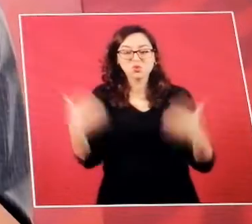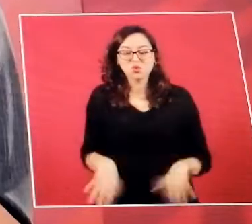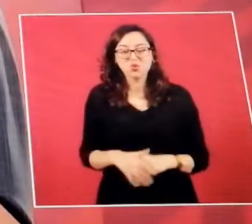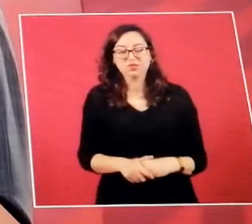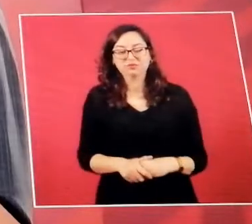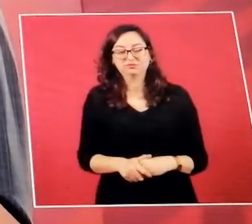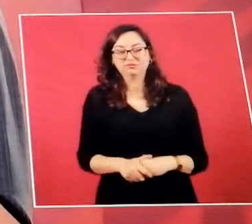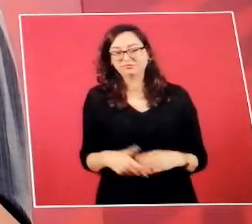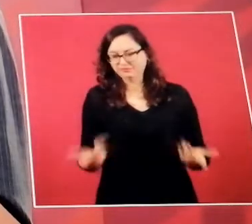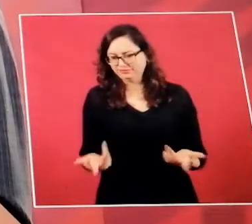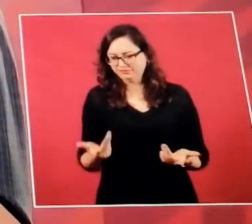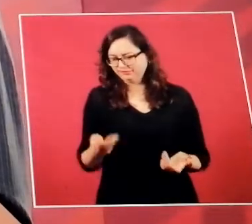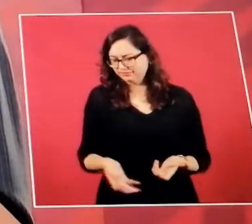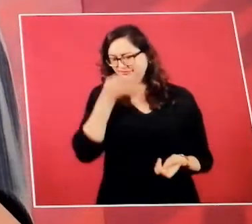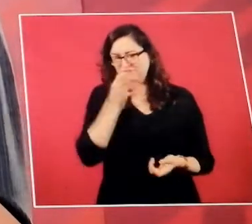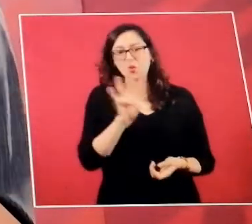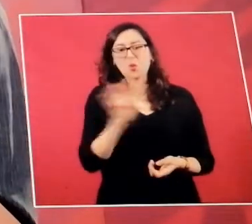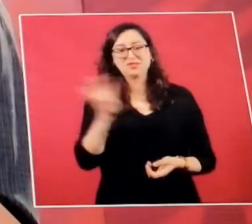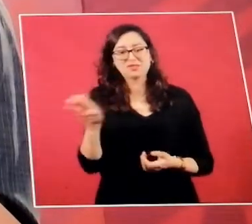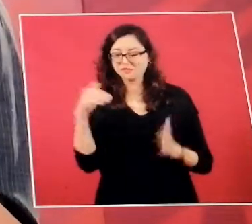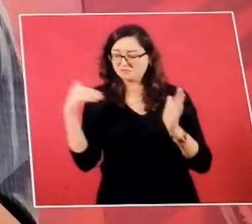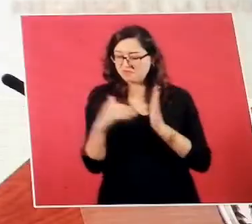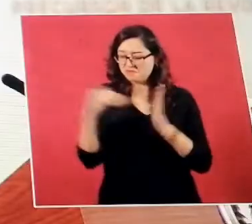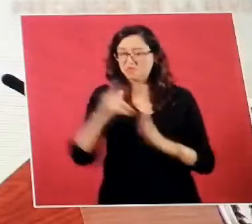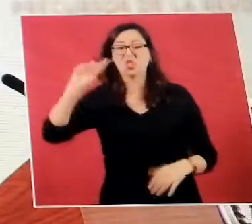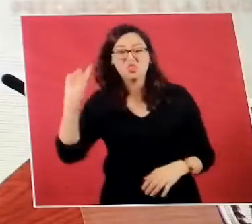ya está cerca de $400,000 millones.